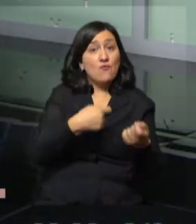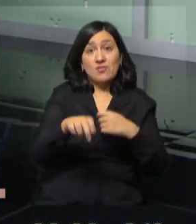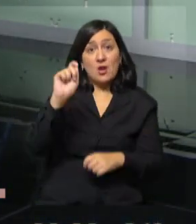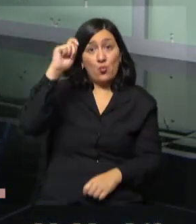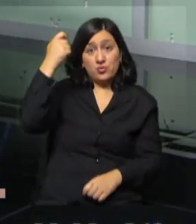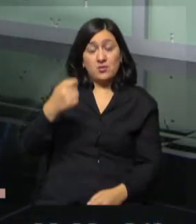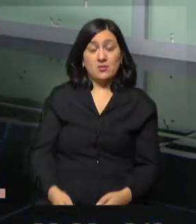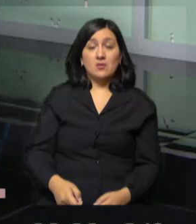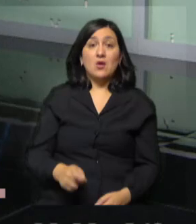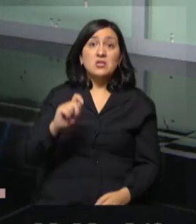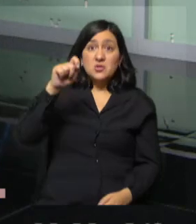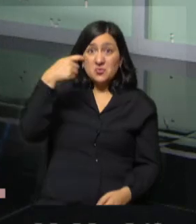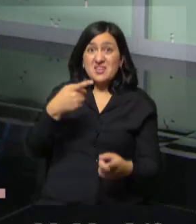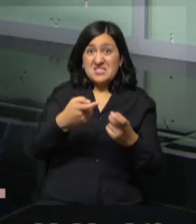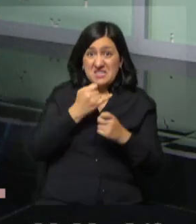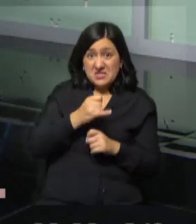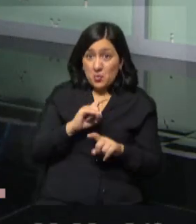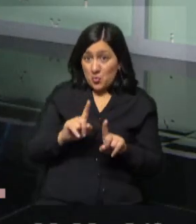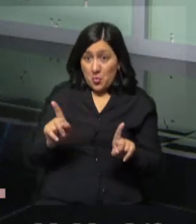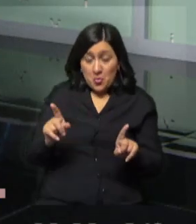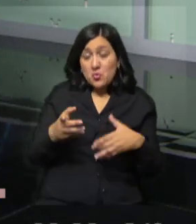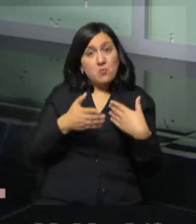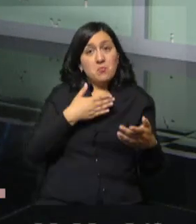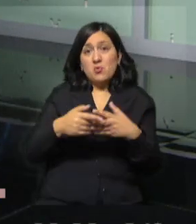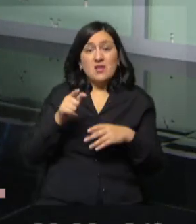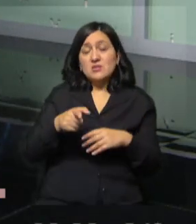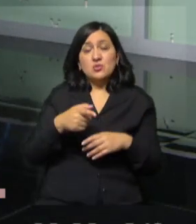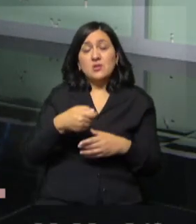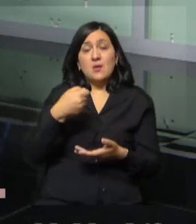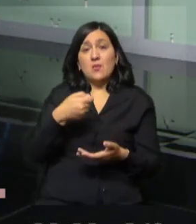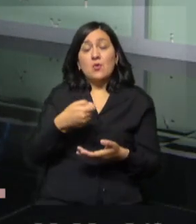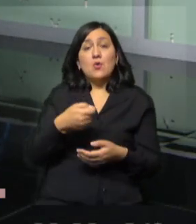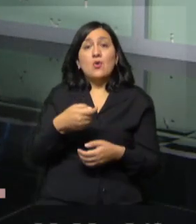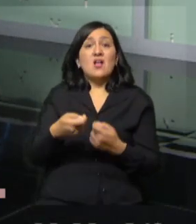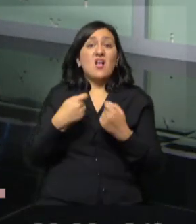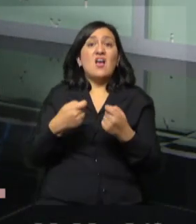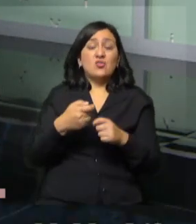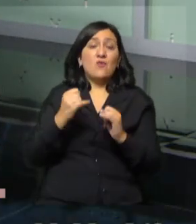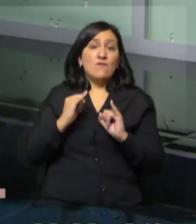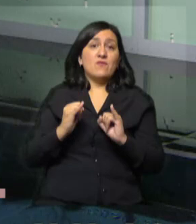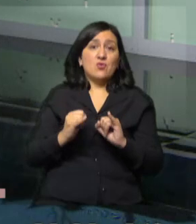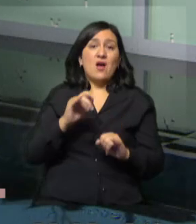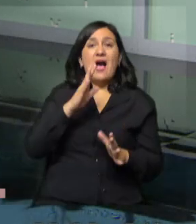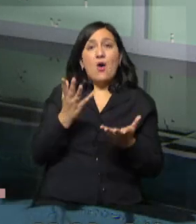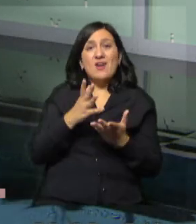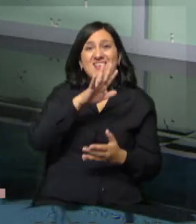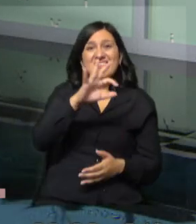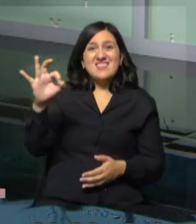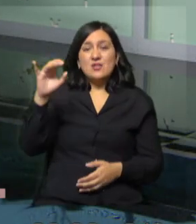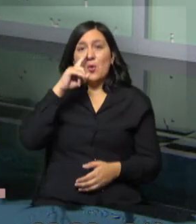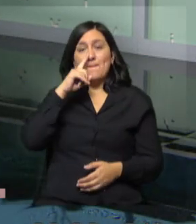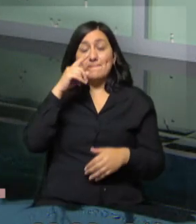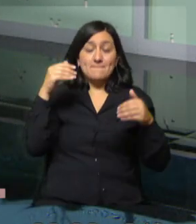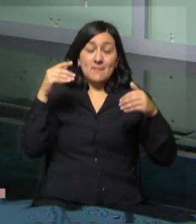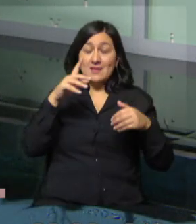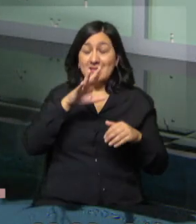Se lo venden a UTE. Eso tiene un costo fijo. Tiene un costo fijo que ahora ronda los 500 millones de dólares. A esto hay que sumarle lo